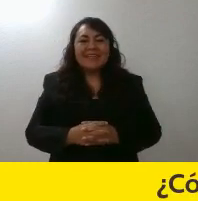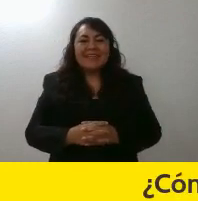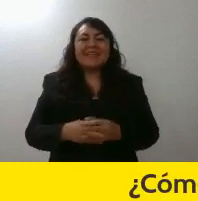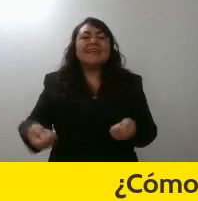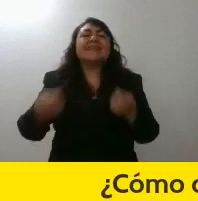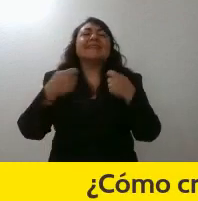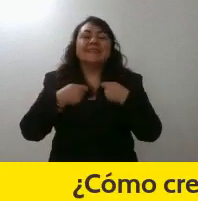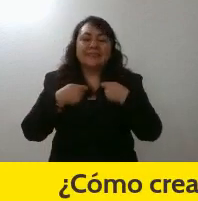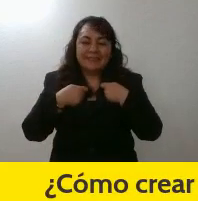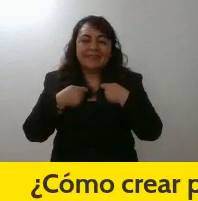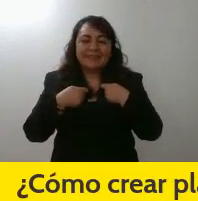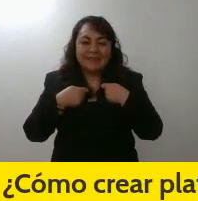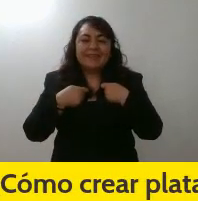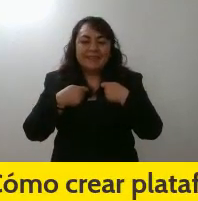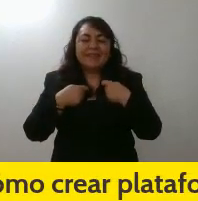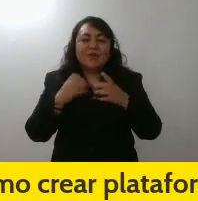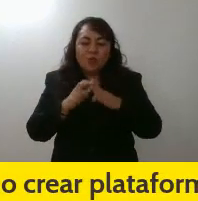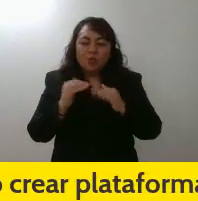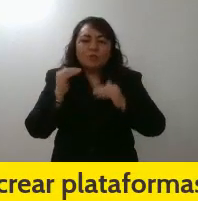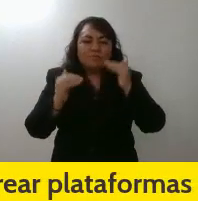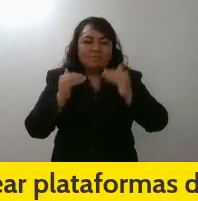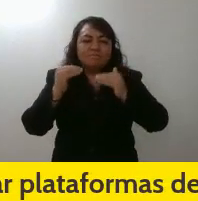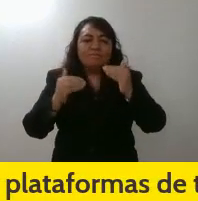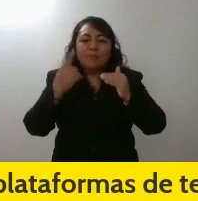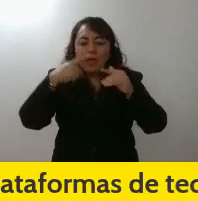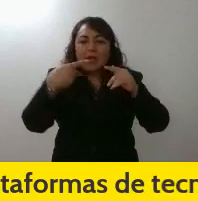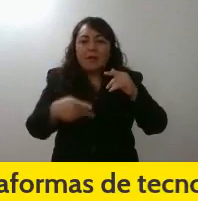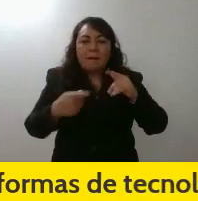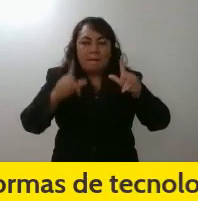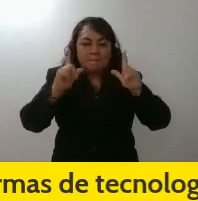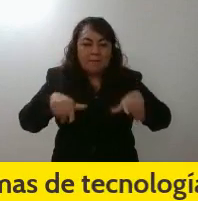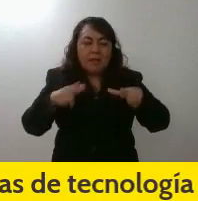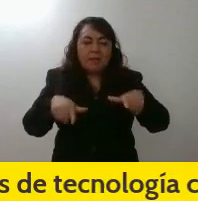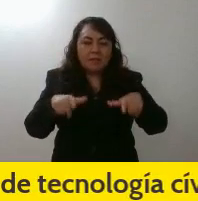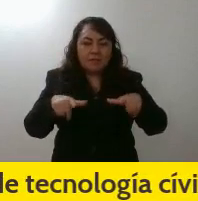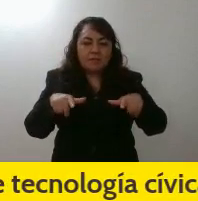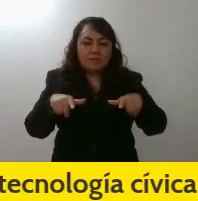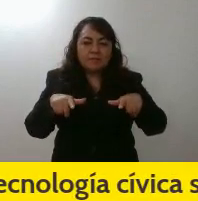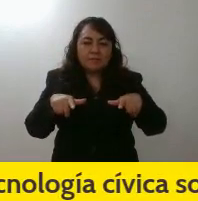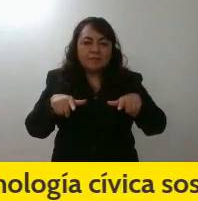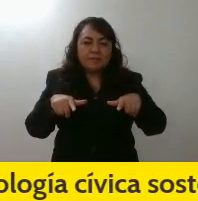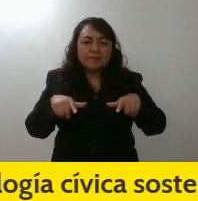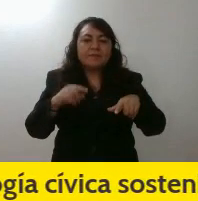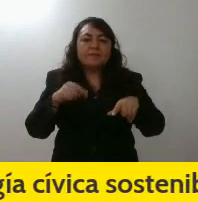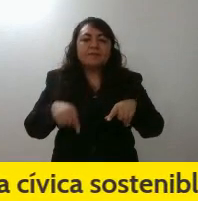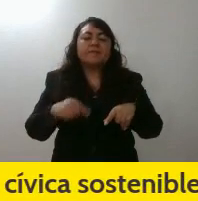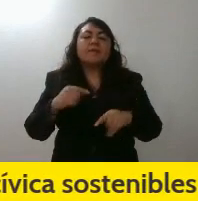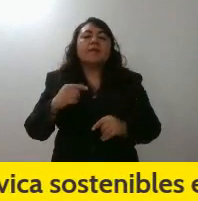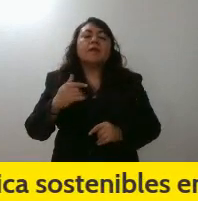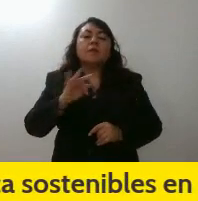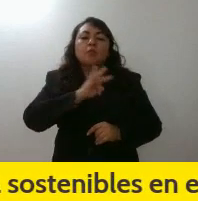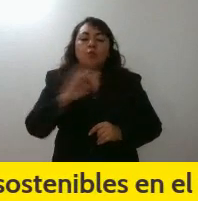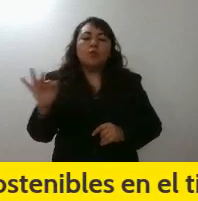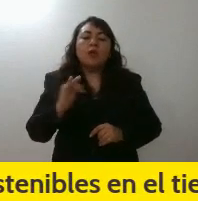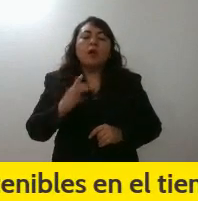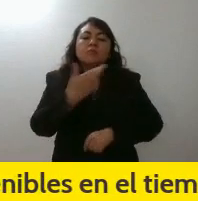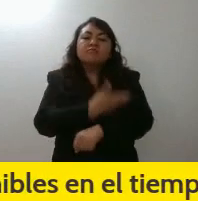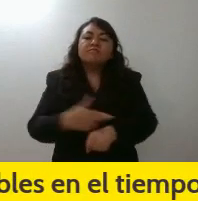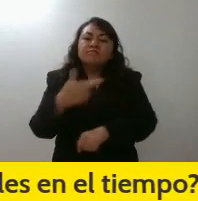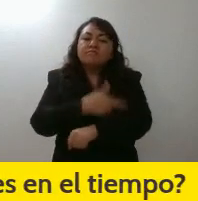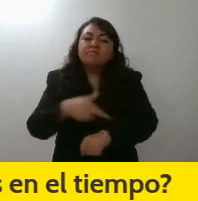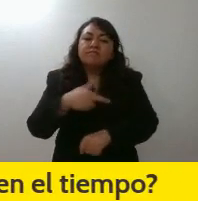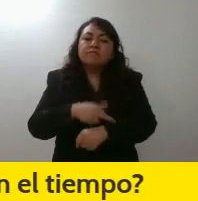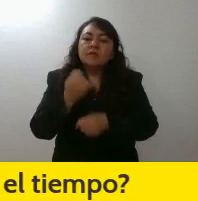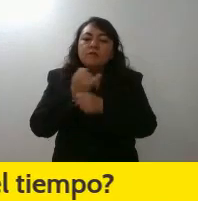nos dieron escalabilidad en la plataforma y nos permitieron la gestión de